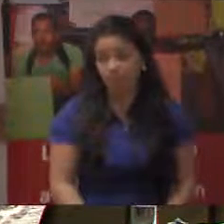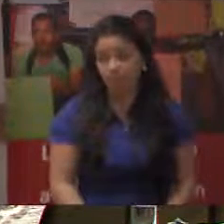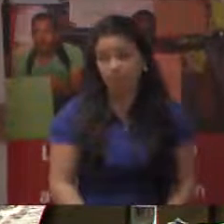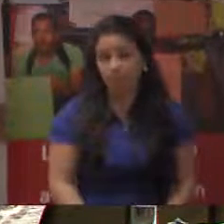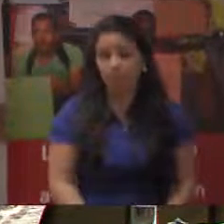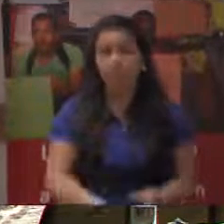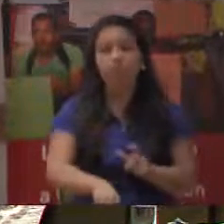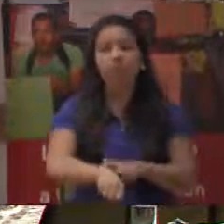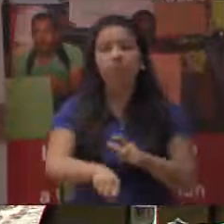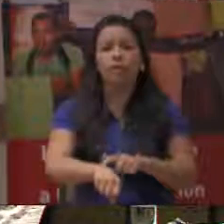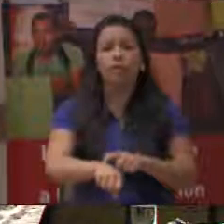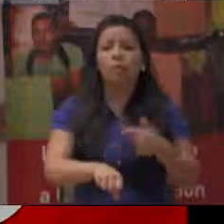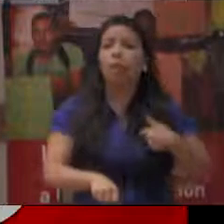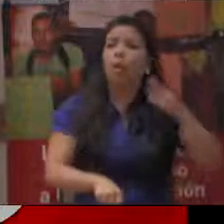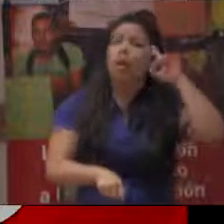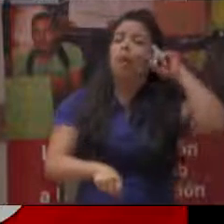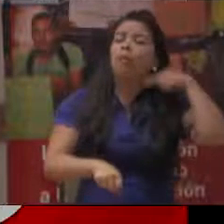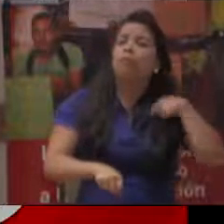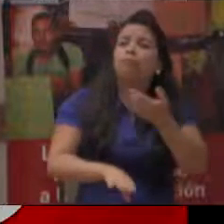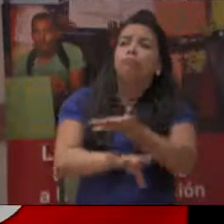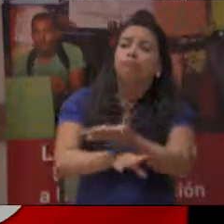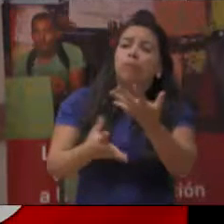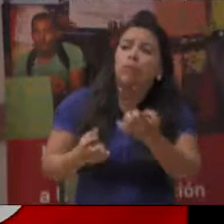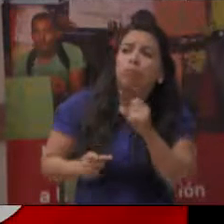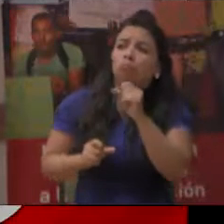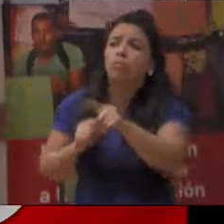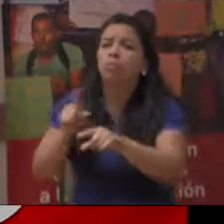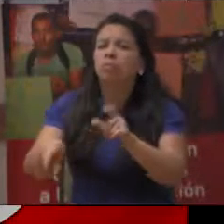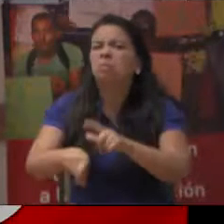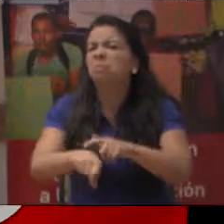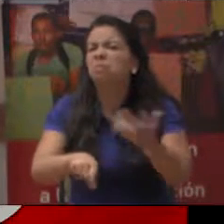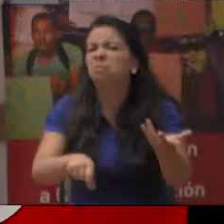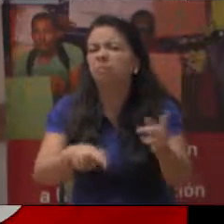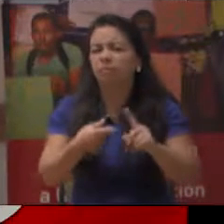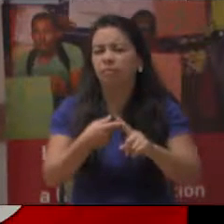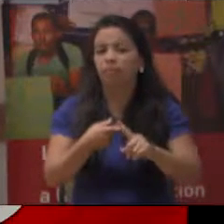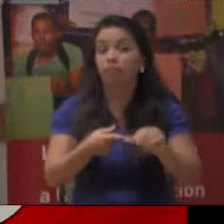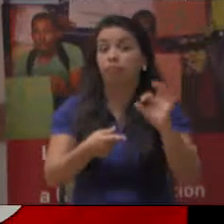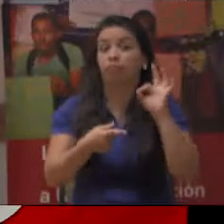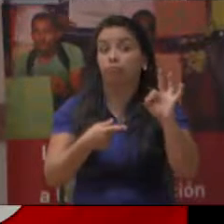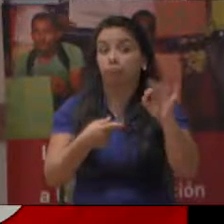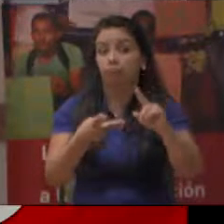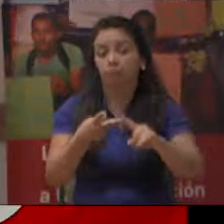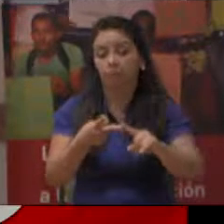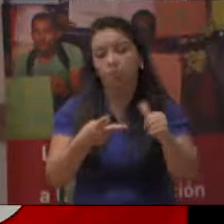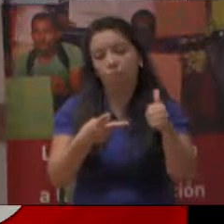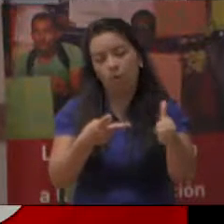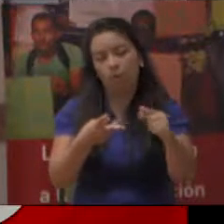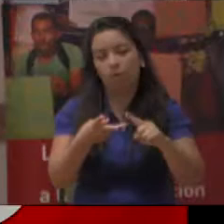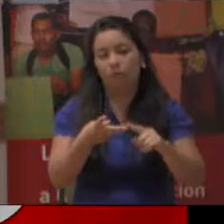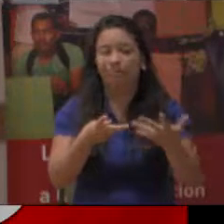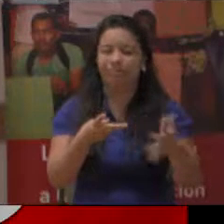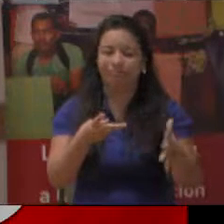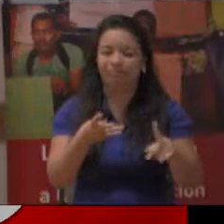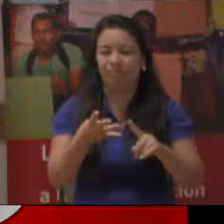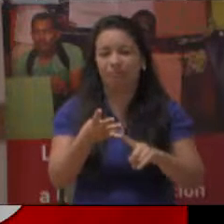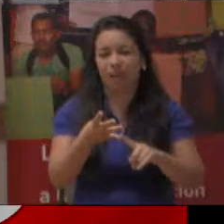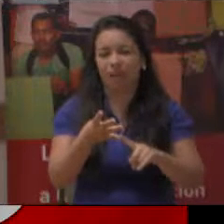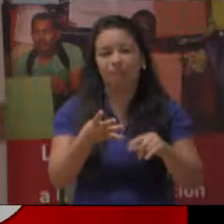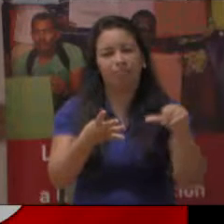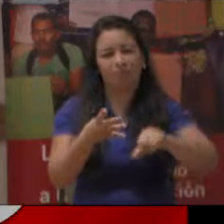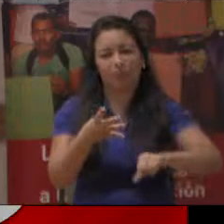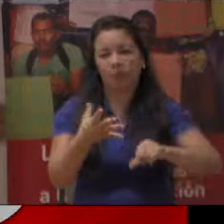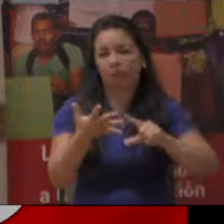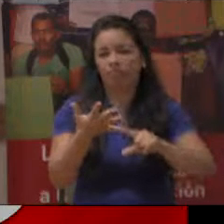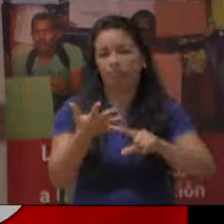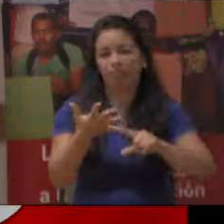El tiempo para plantear sus opiniones durante la audiencia de rendición de cuentas fue A, excelente, B, bueno, C, regular, D, deficiente,